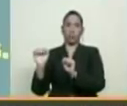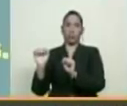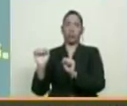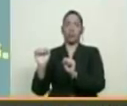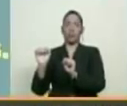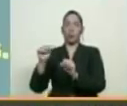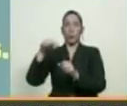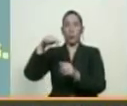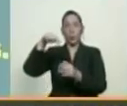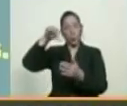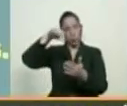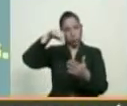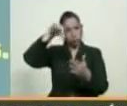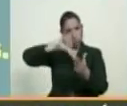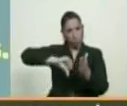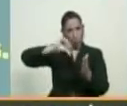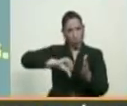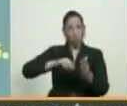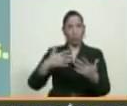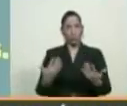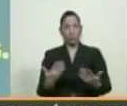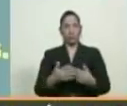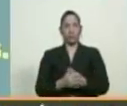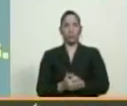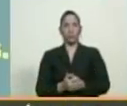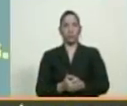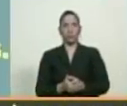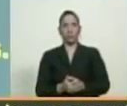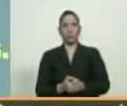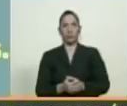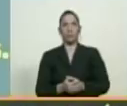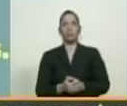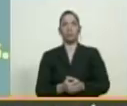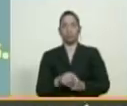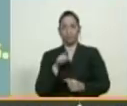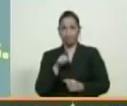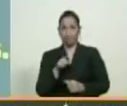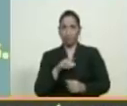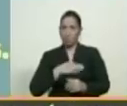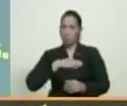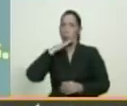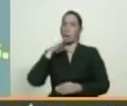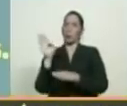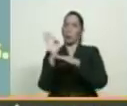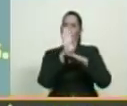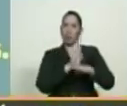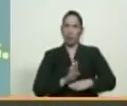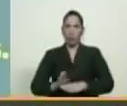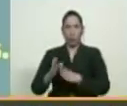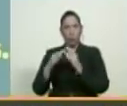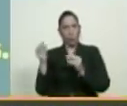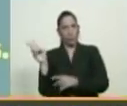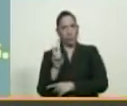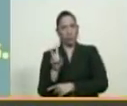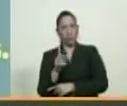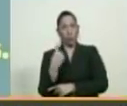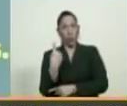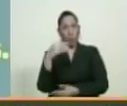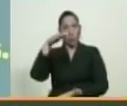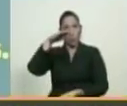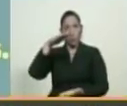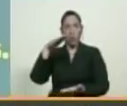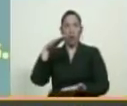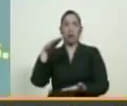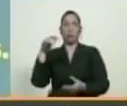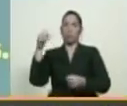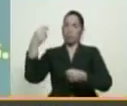se vislumbran en el panorama que eso vaya a ocurrir, pues estemos suficientemente protegidos. Un barril de petróleo equivale